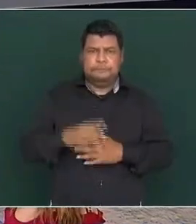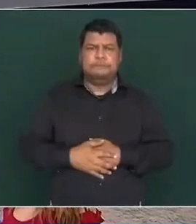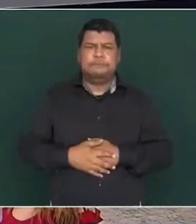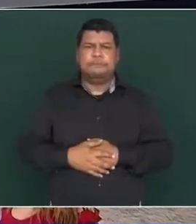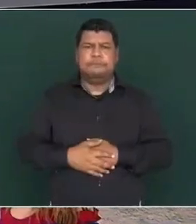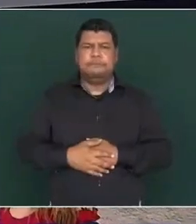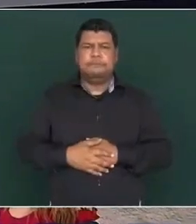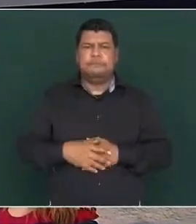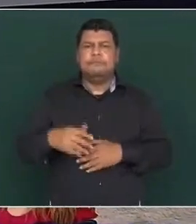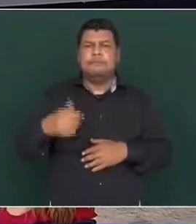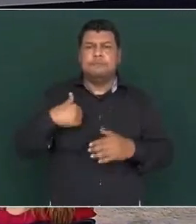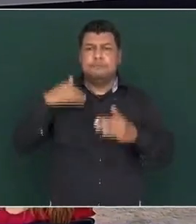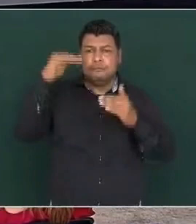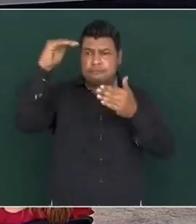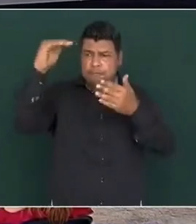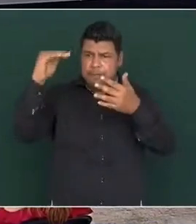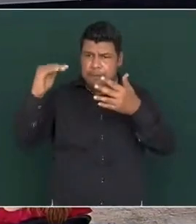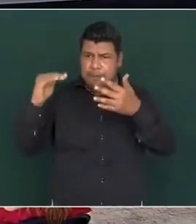estamos en el lugar